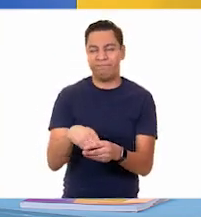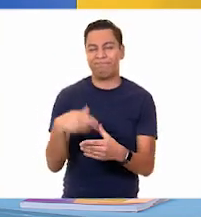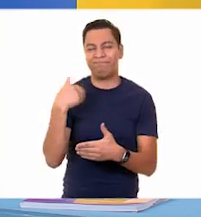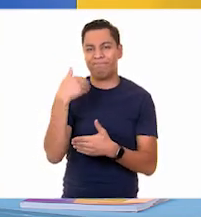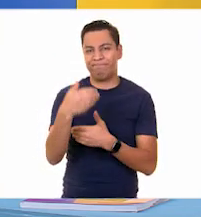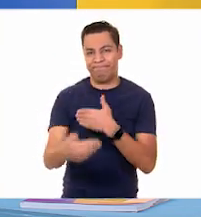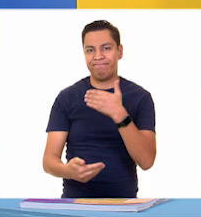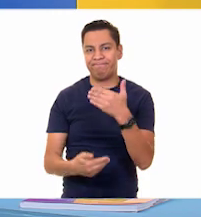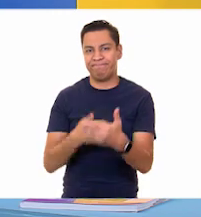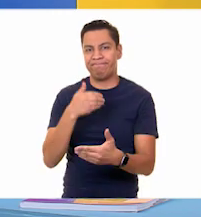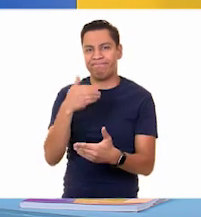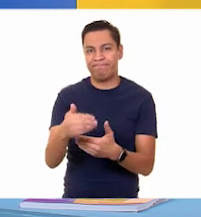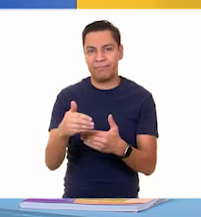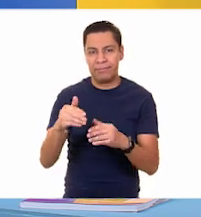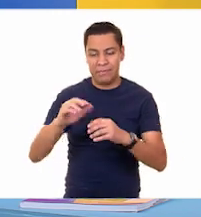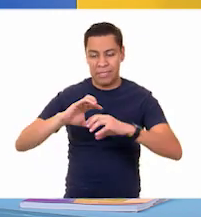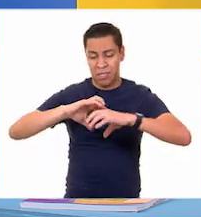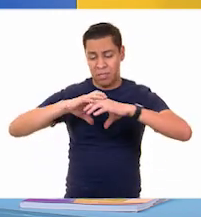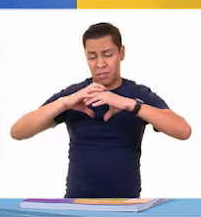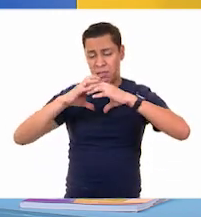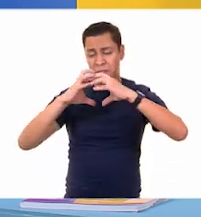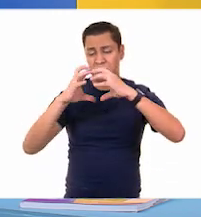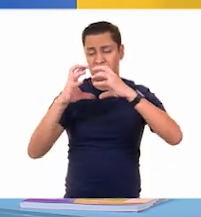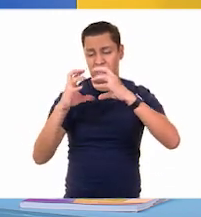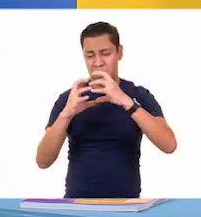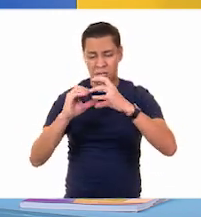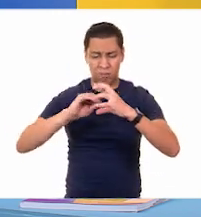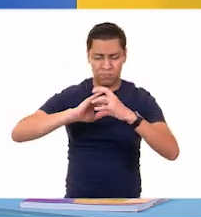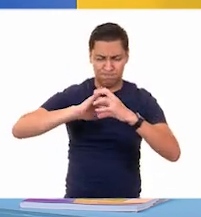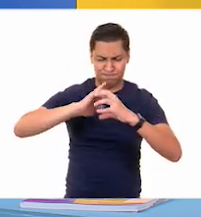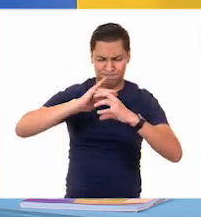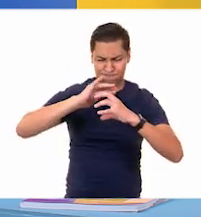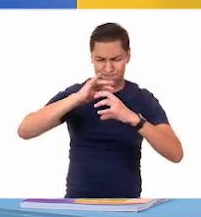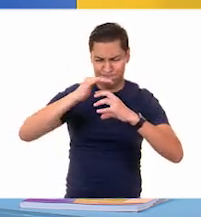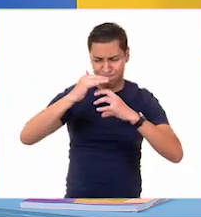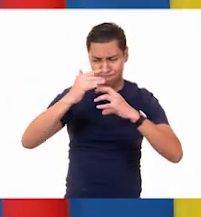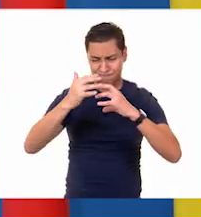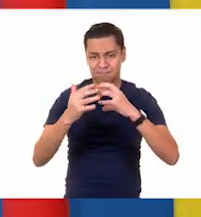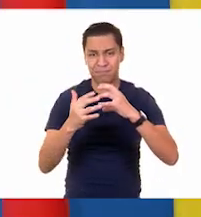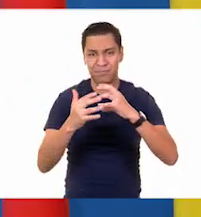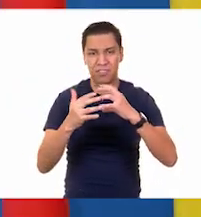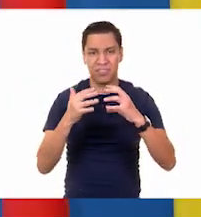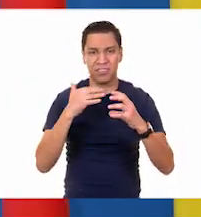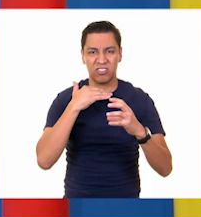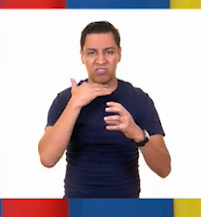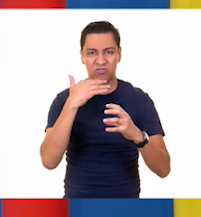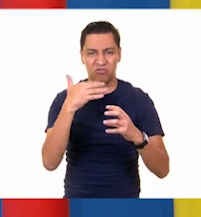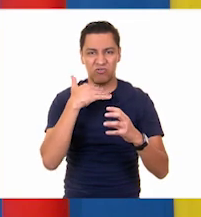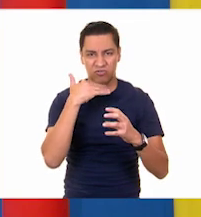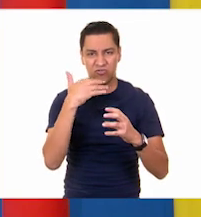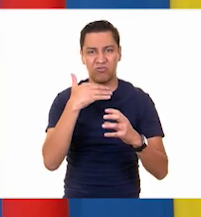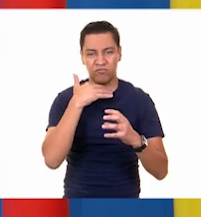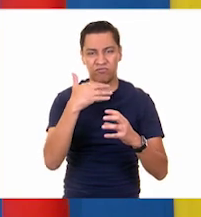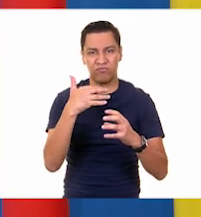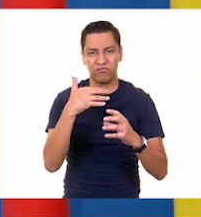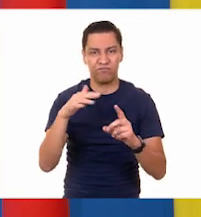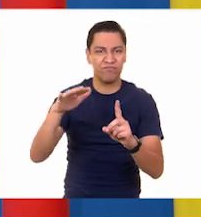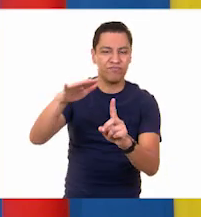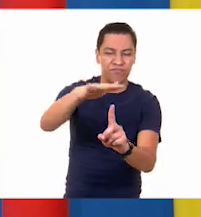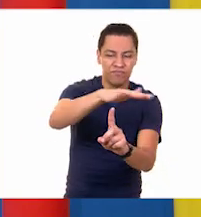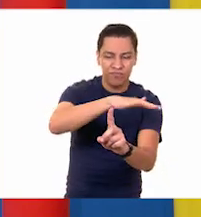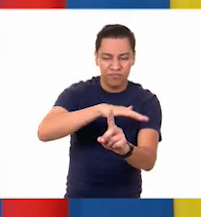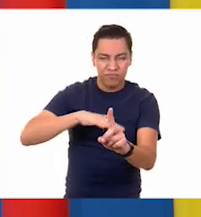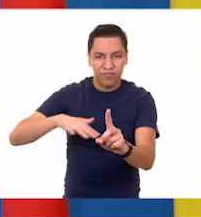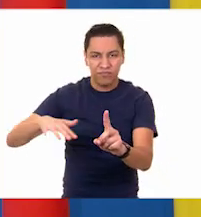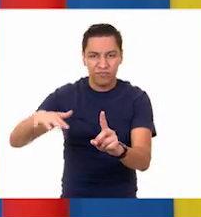una fuerte presión sobre el medio ambiente y los recursos naturales. Y como hemos visto en clases anteriores, los procesos